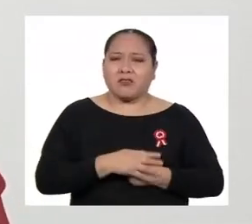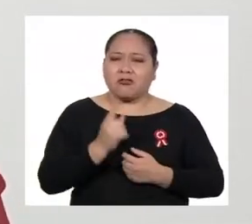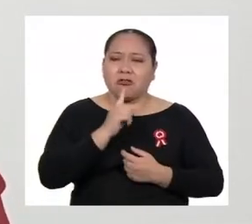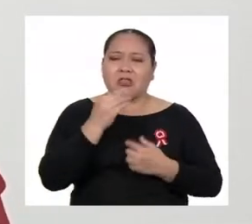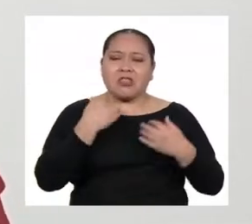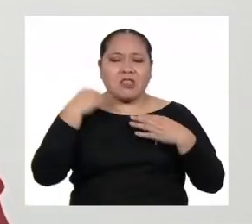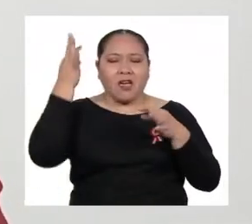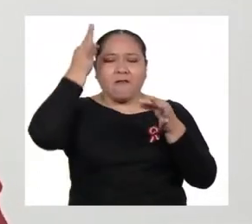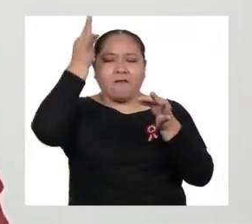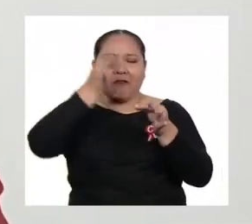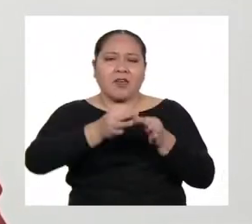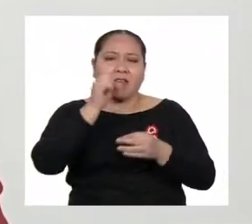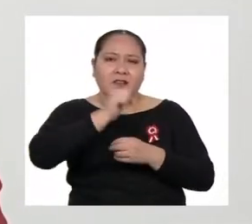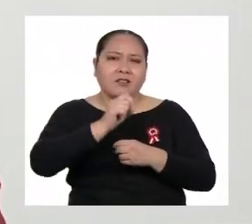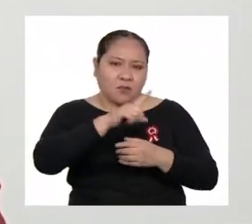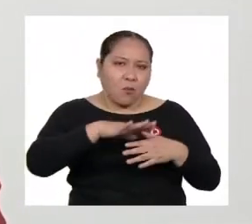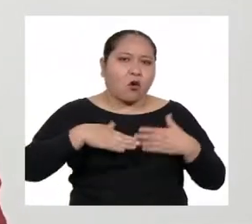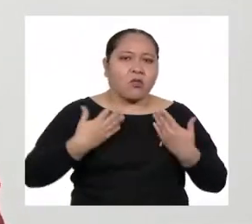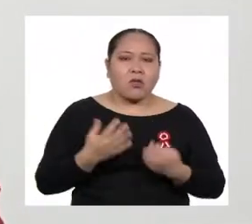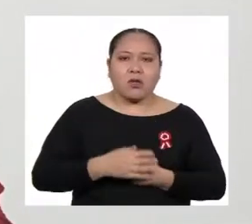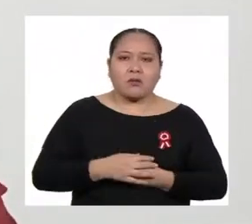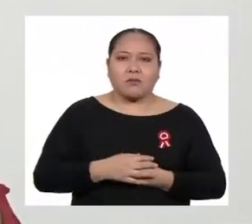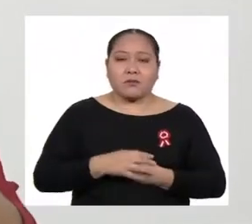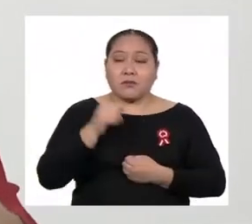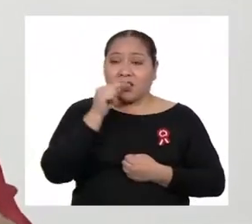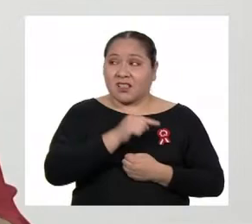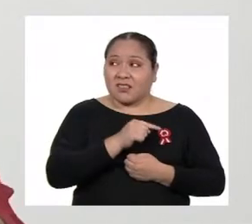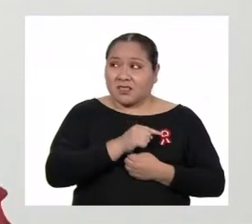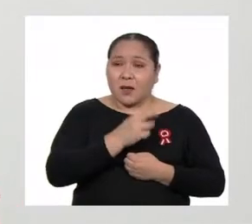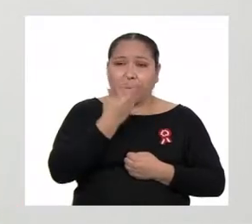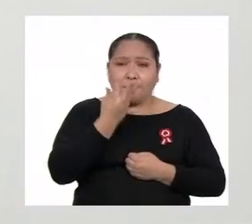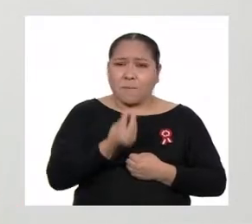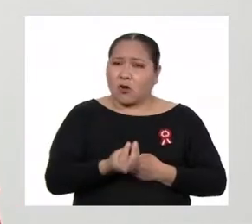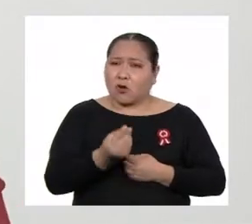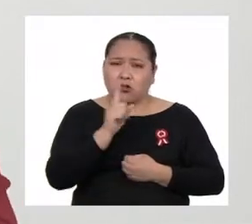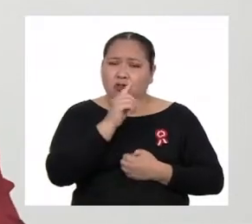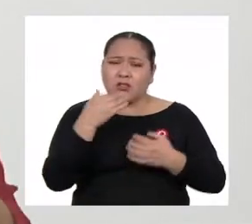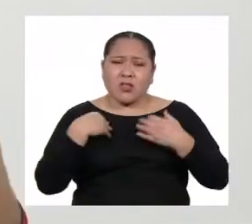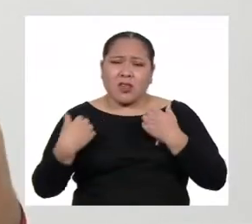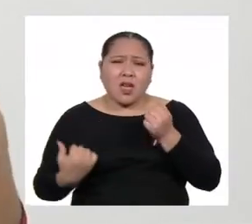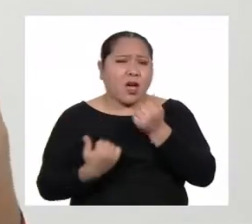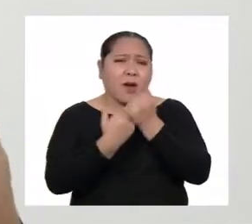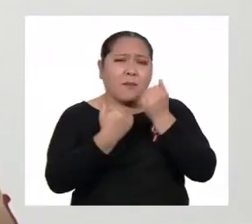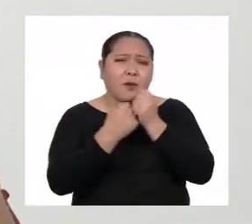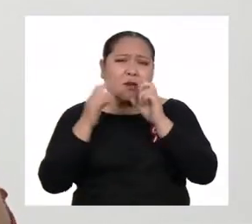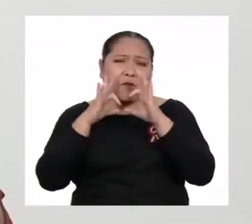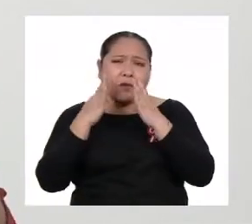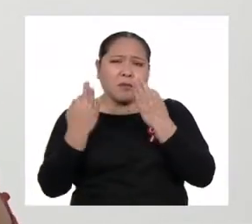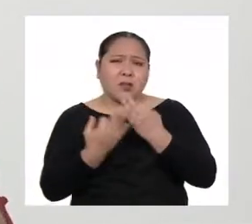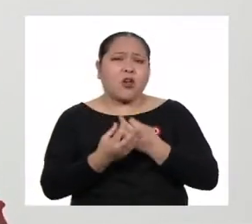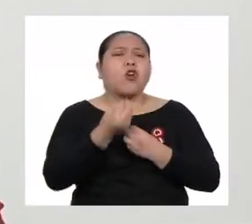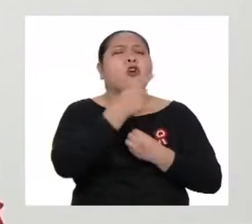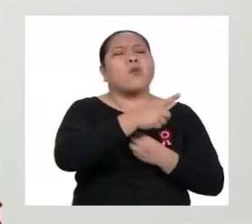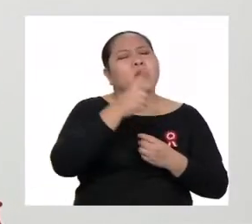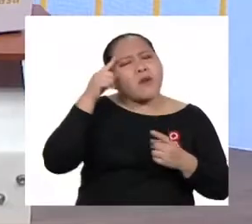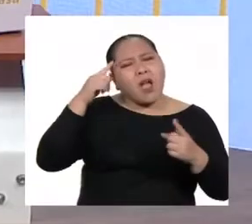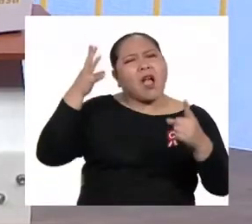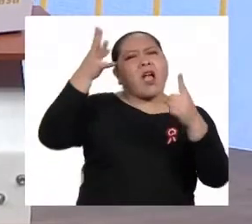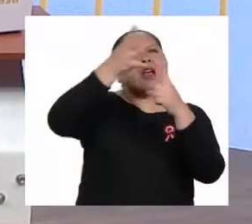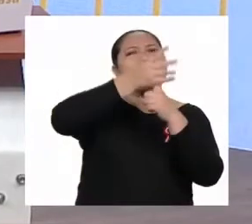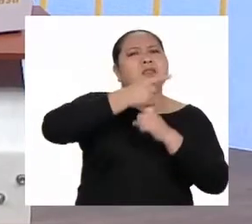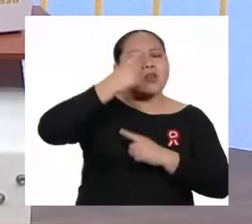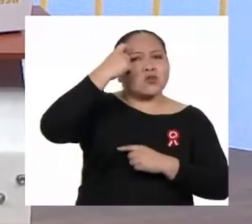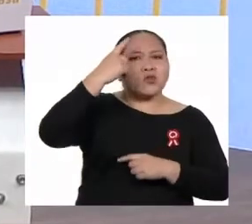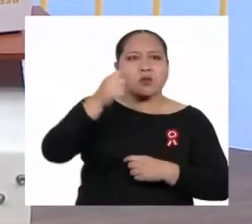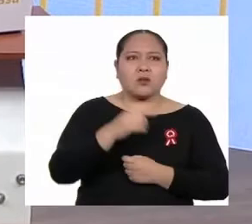explicas que, pese al poco soporte familiar que tenía Arturo Hernández, lograra cumplir algunos sueños?